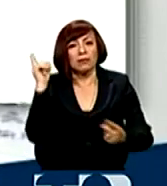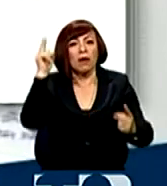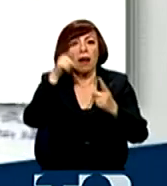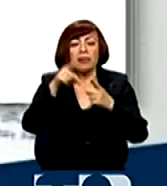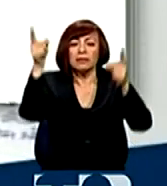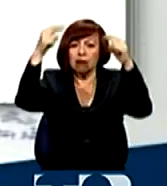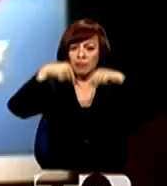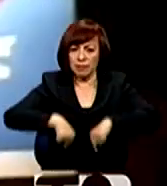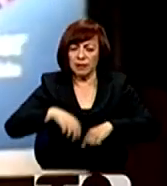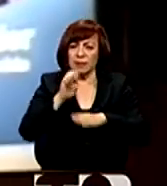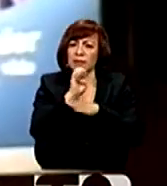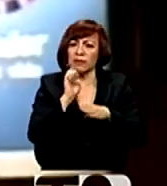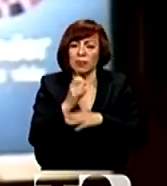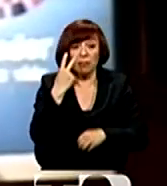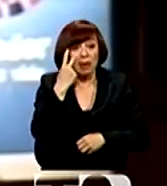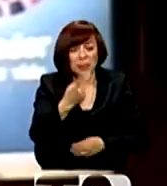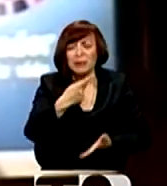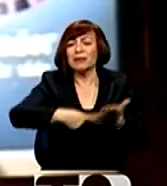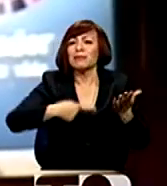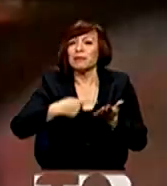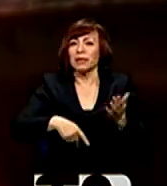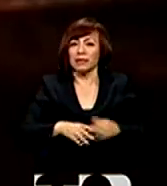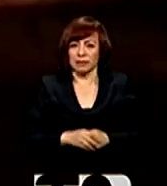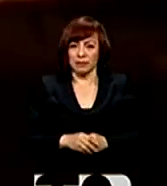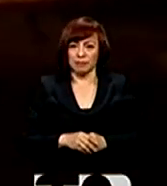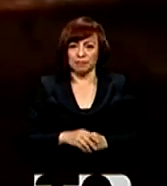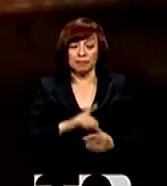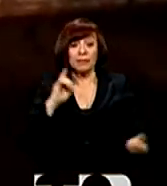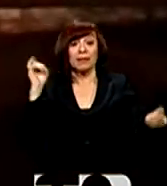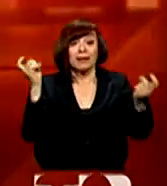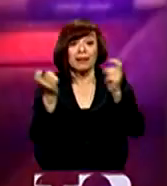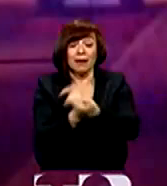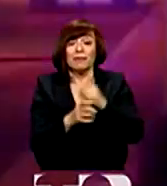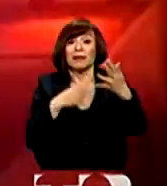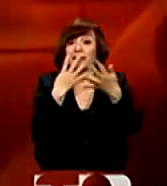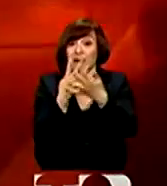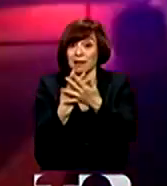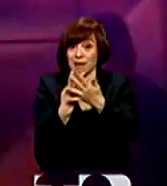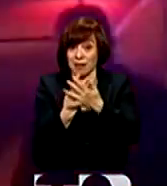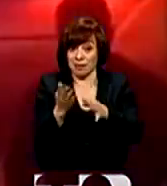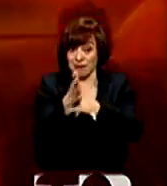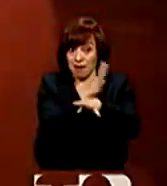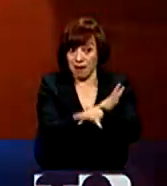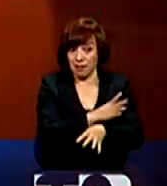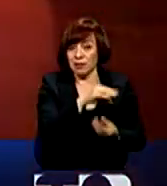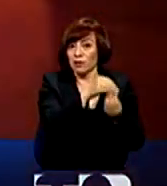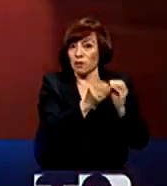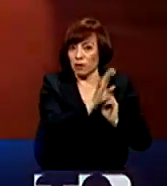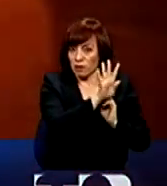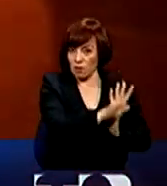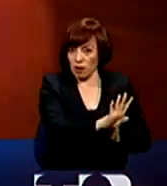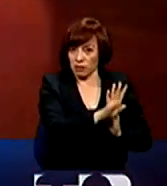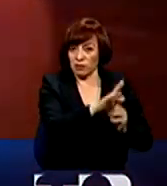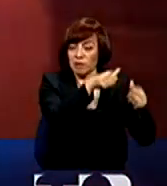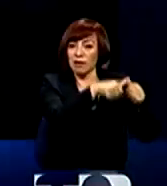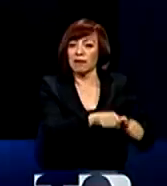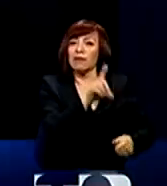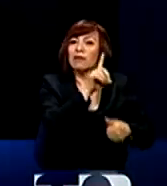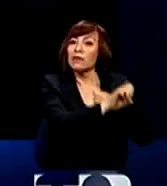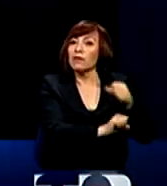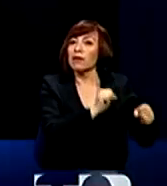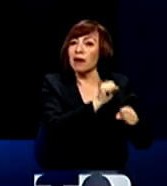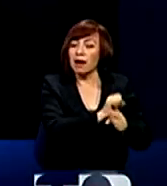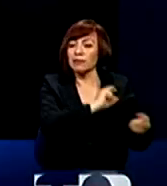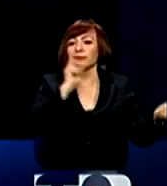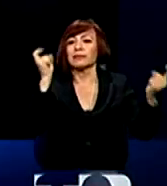en Ecuador. Esta es su reacción tras su traslado de la cárcel 4 de Quito, donde permaneció un año 19 días, hacia la cárcel